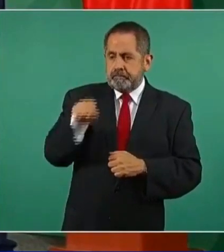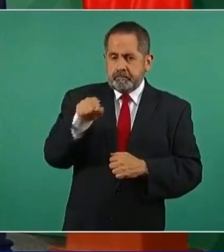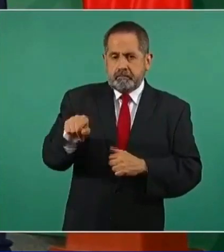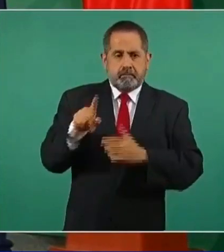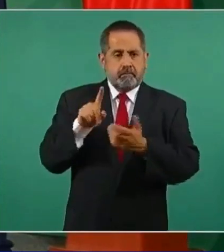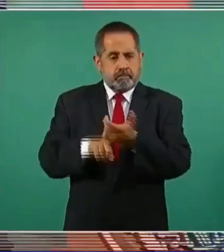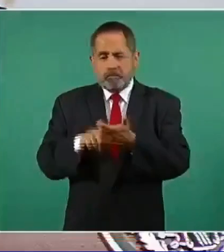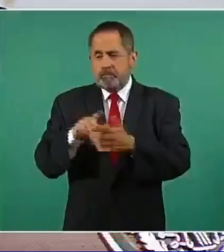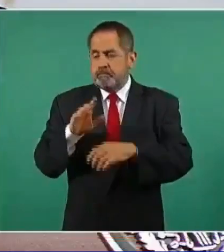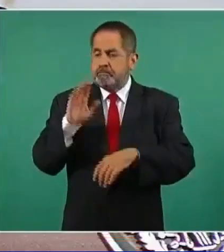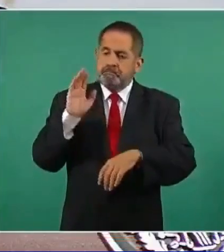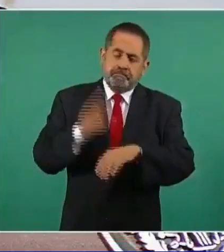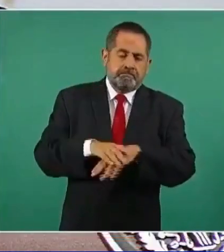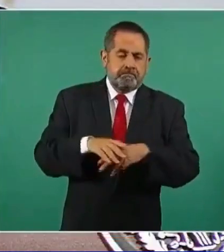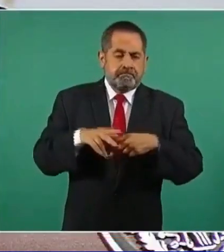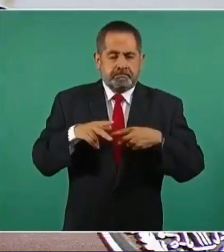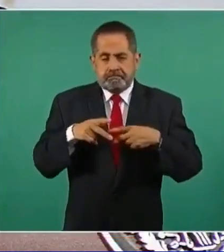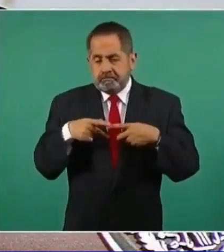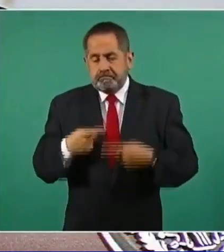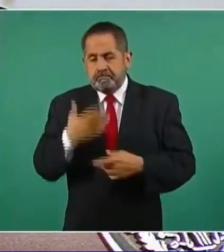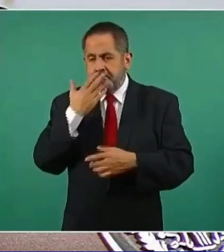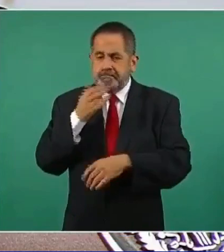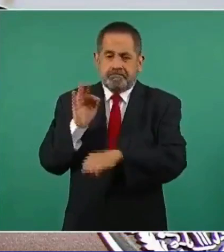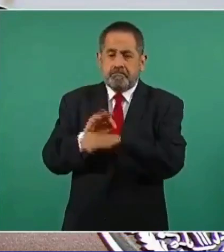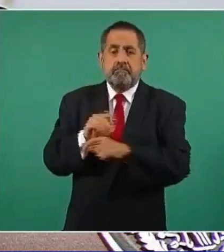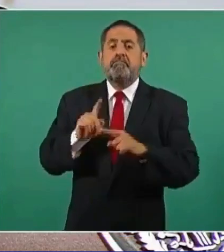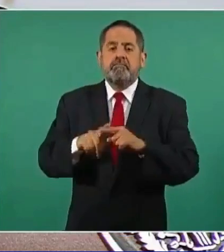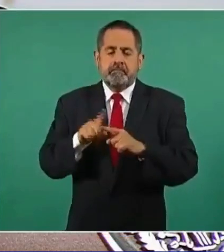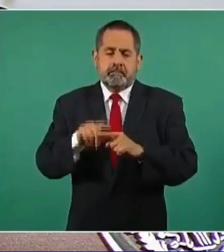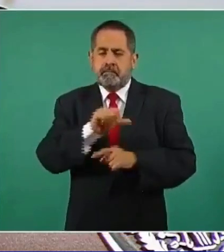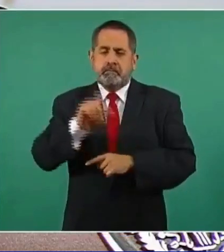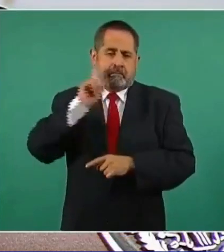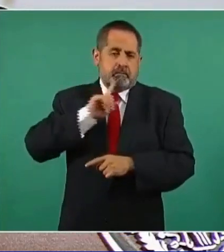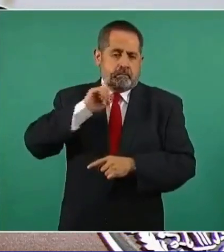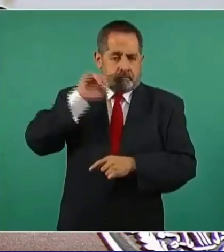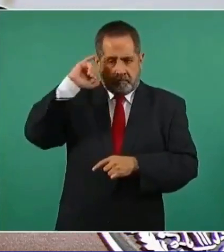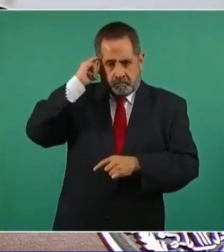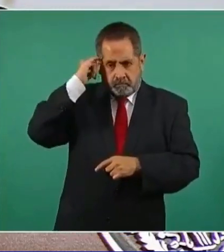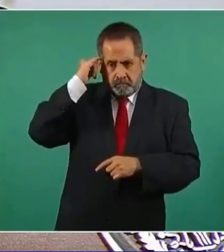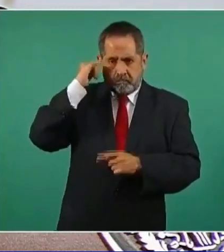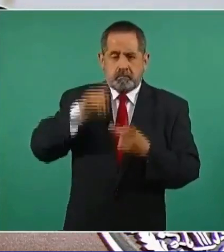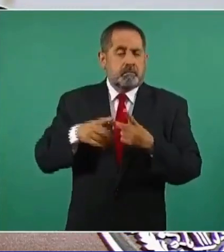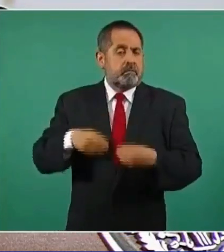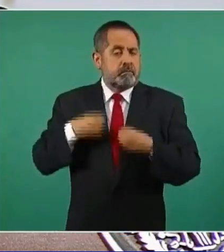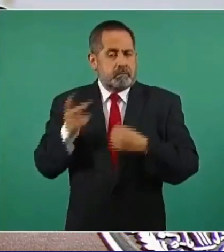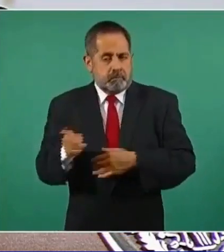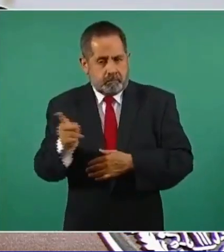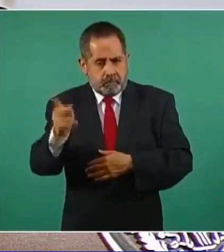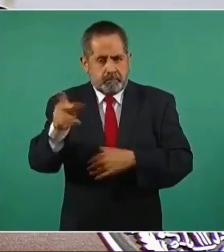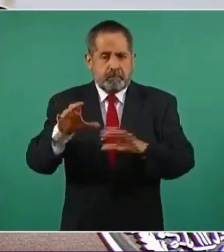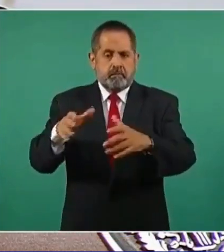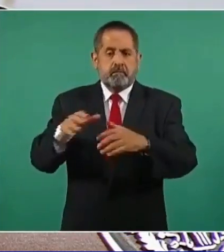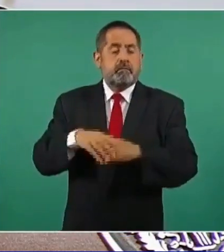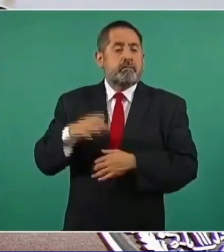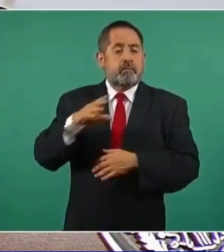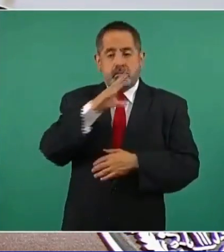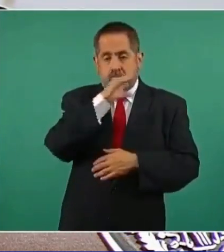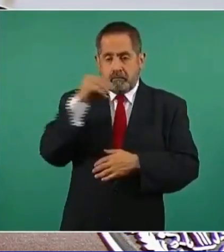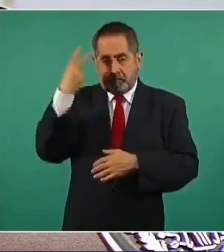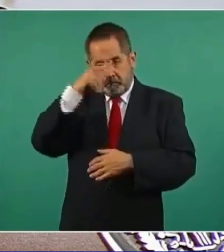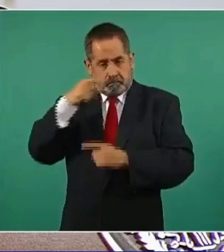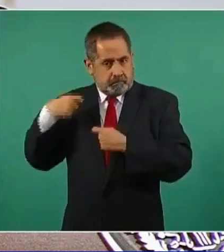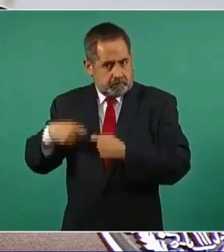situación de mayor vulnerabilidad, es decir, con las mujeres indígenas, con las mujeres rurales, con las mujeres